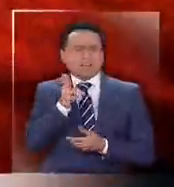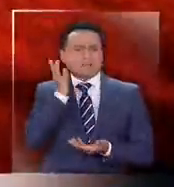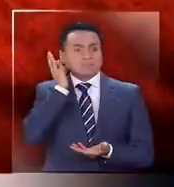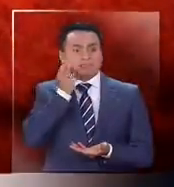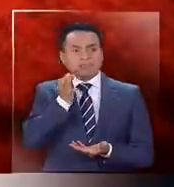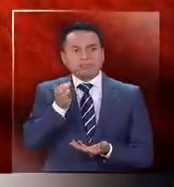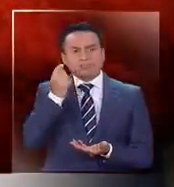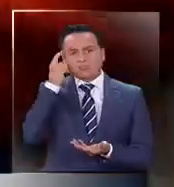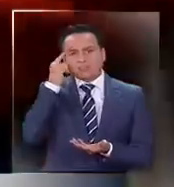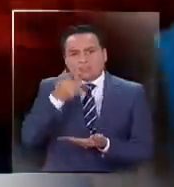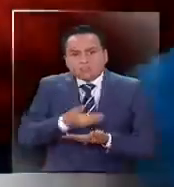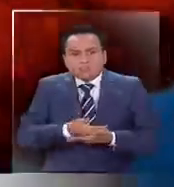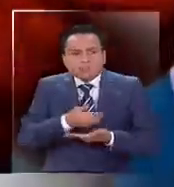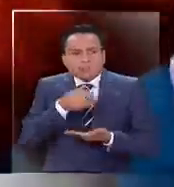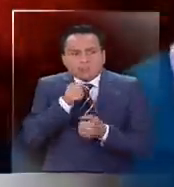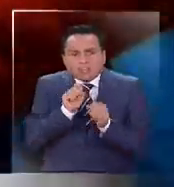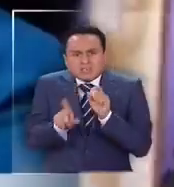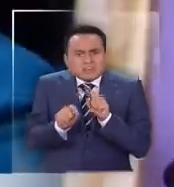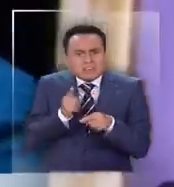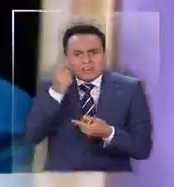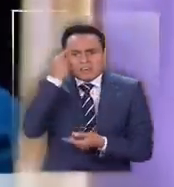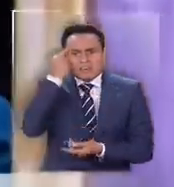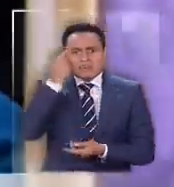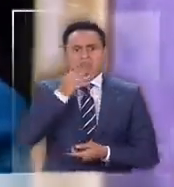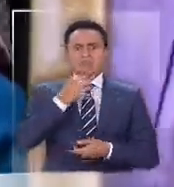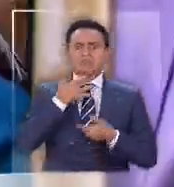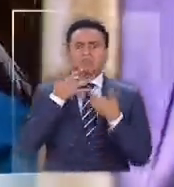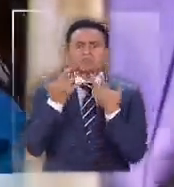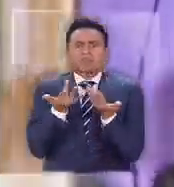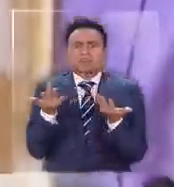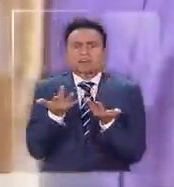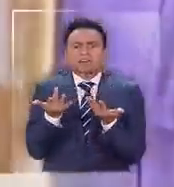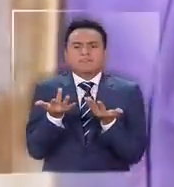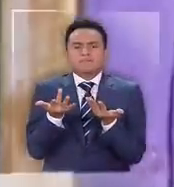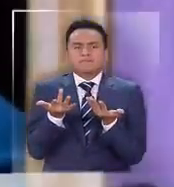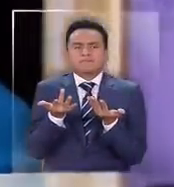piensa en esa criatura que no se puede defender. ¿Por qué?